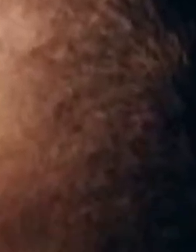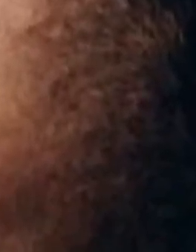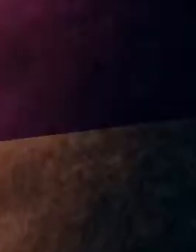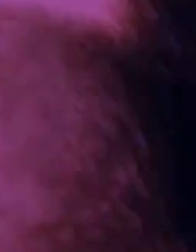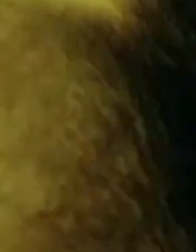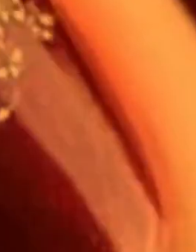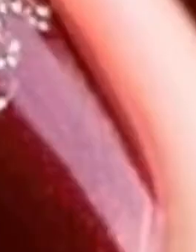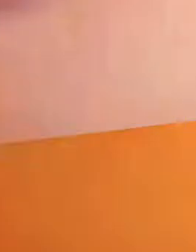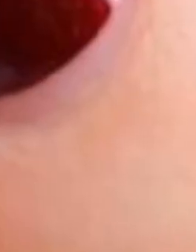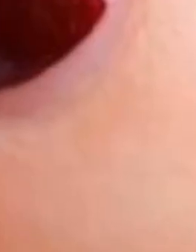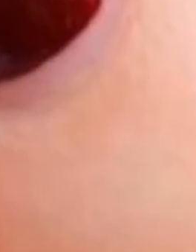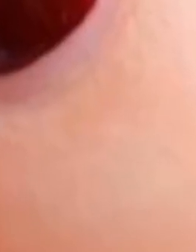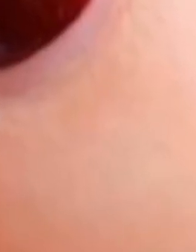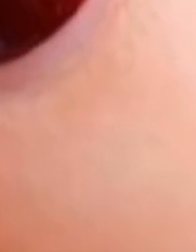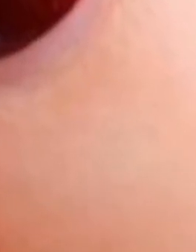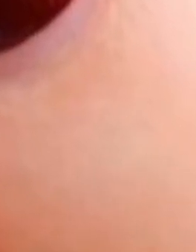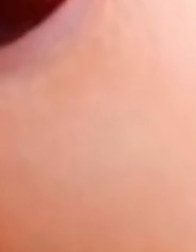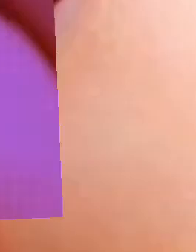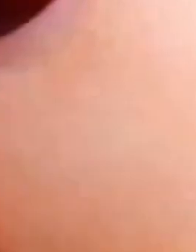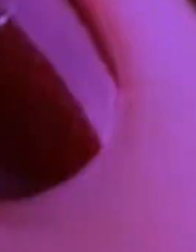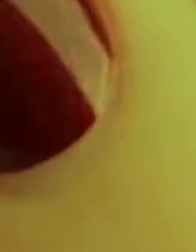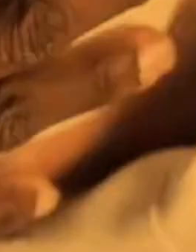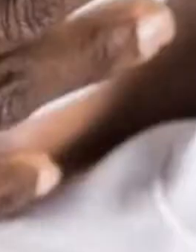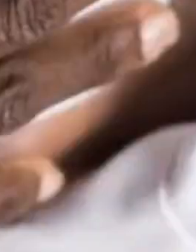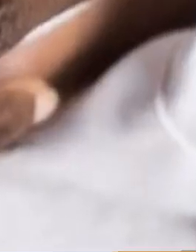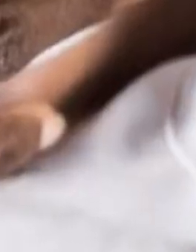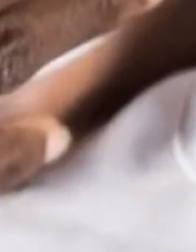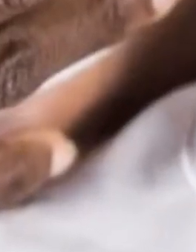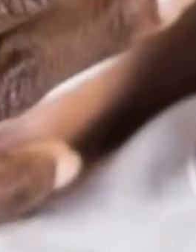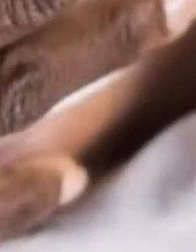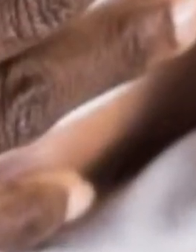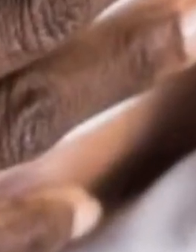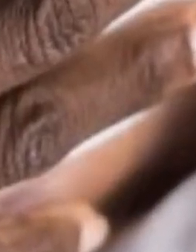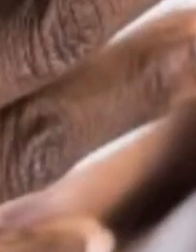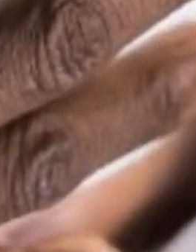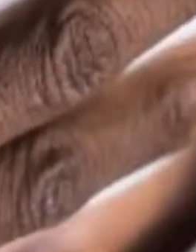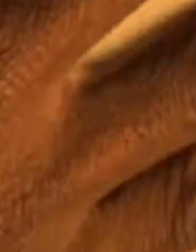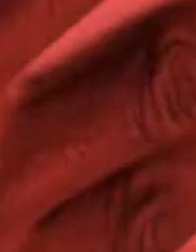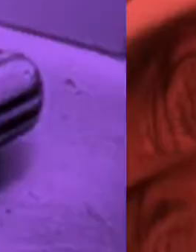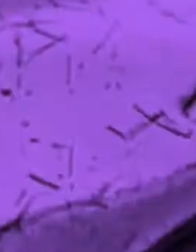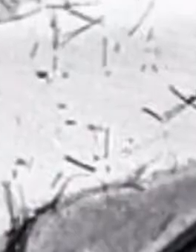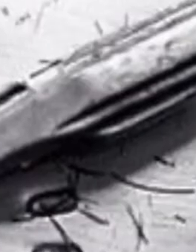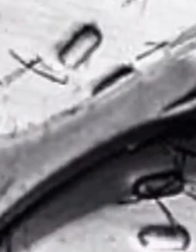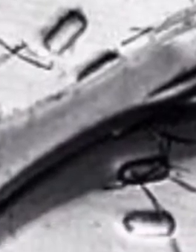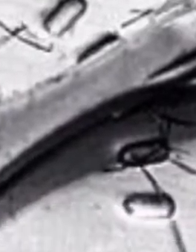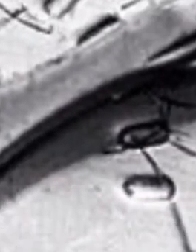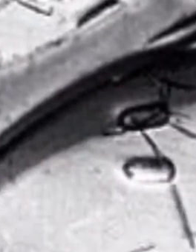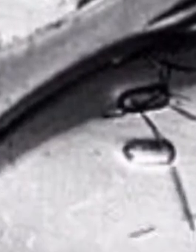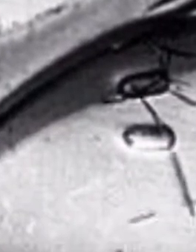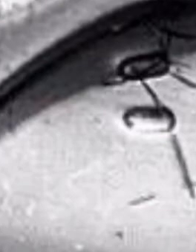que son 2 meses, y más de 600 mil pesos. A eso está dirigido, o sea, es